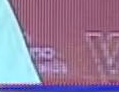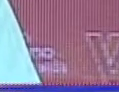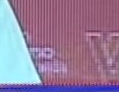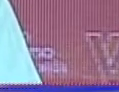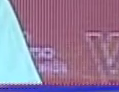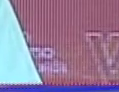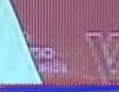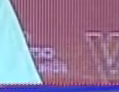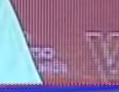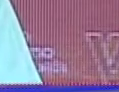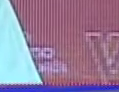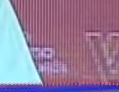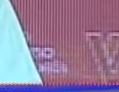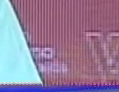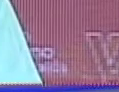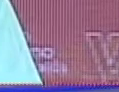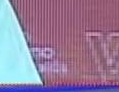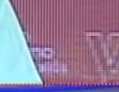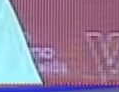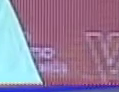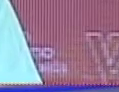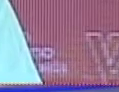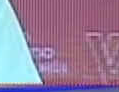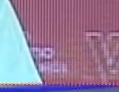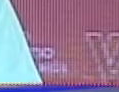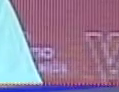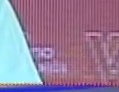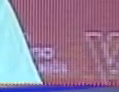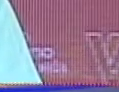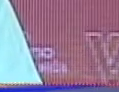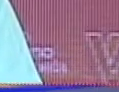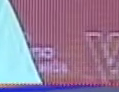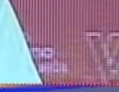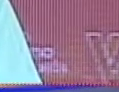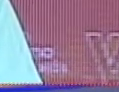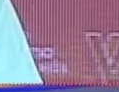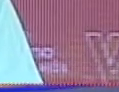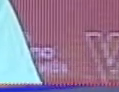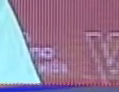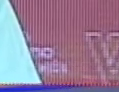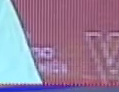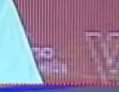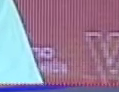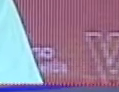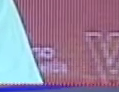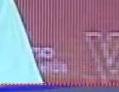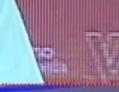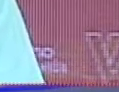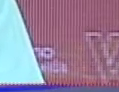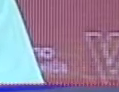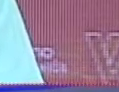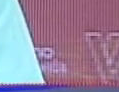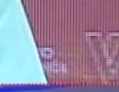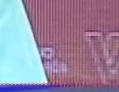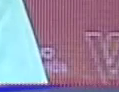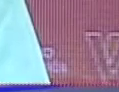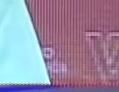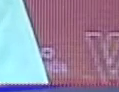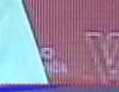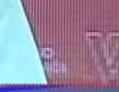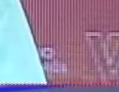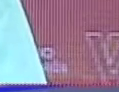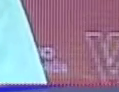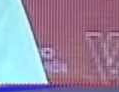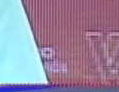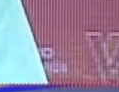hemos establecido con las oposiciones de Venezuela. Yo voy a hablar